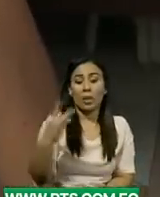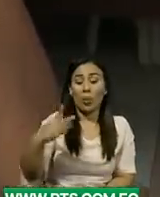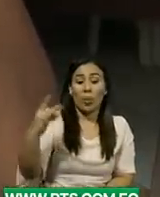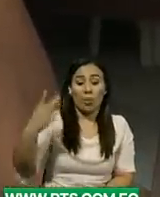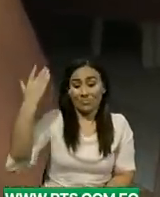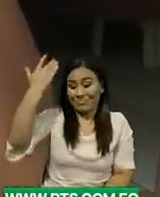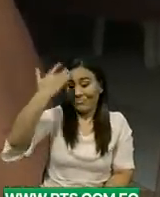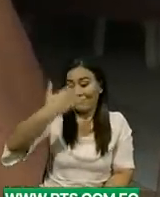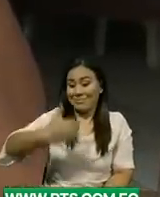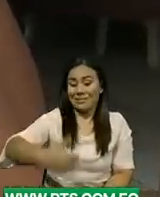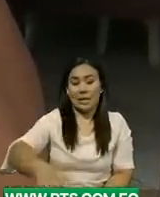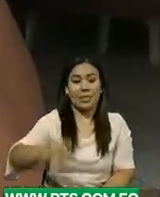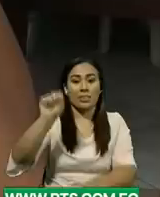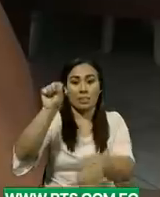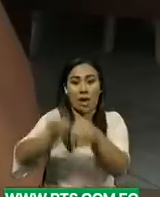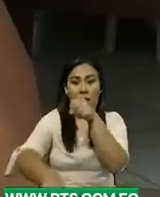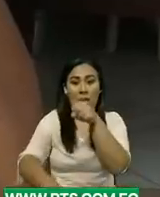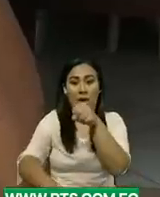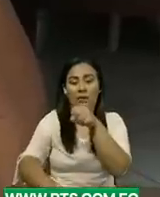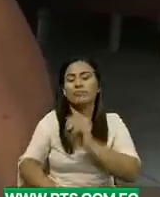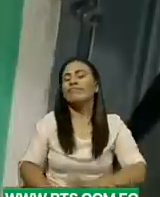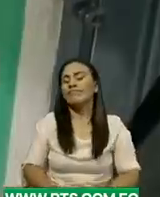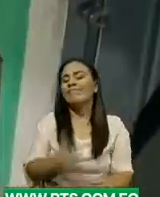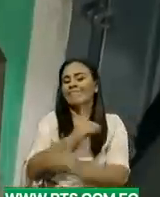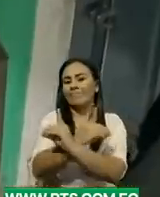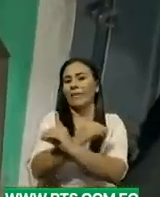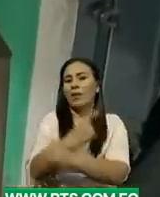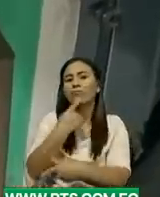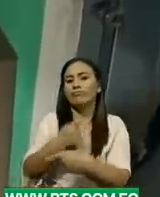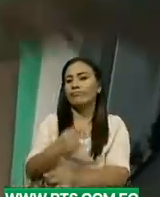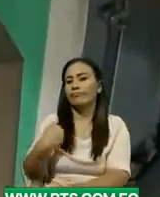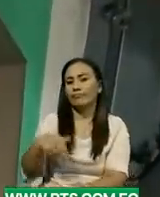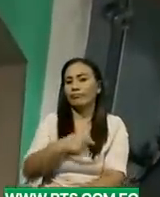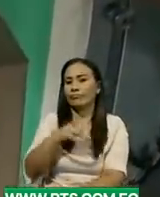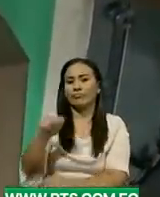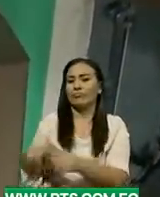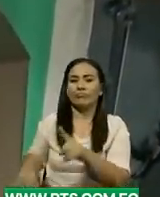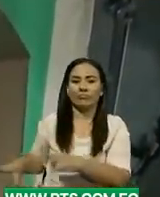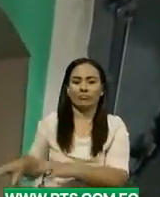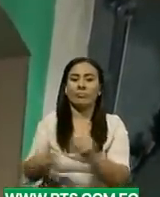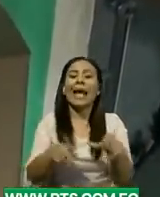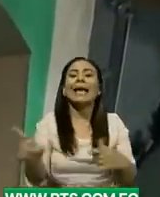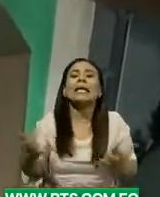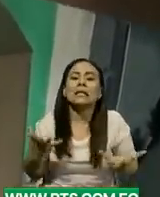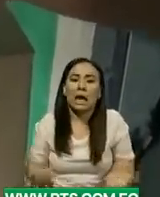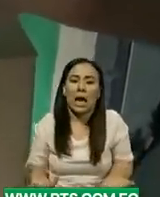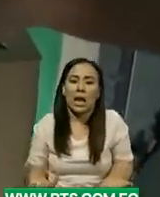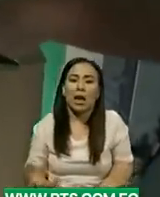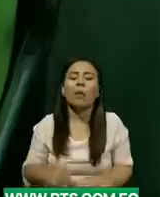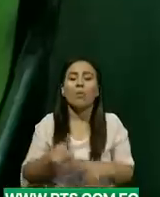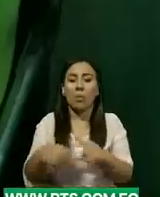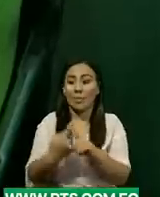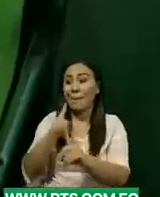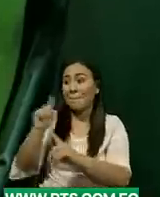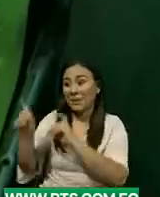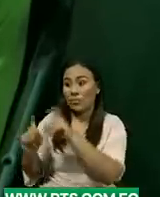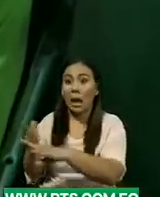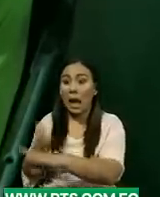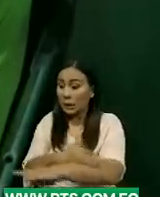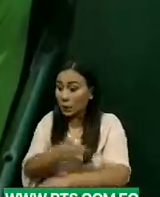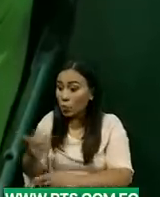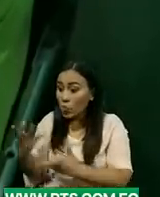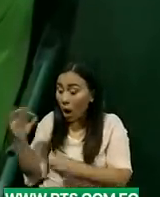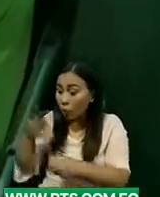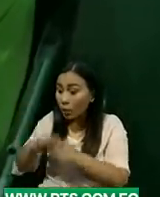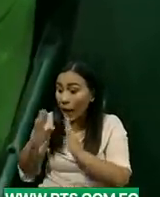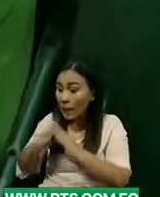no. Ya pues es así difícil. Las autoridades trasladaron el material hasta sus casas para que ellos de